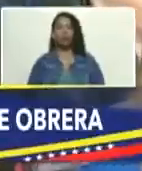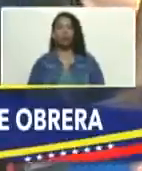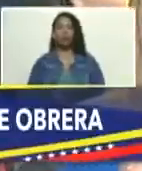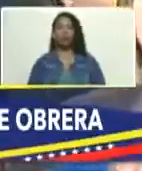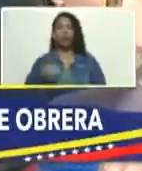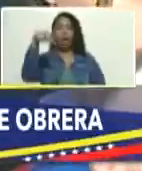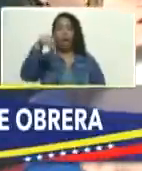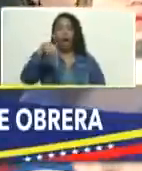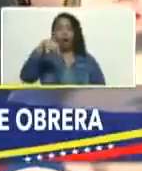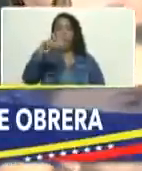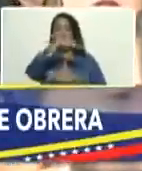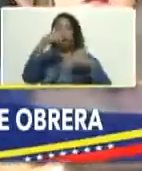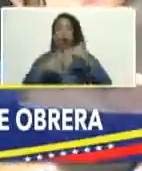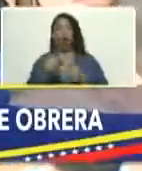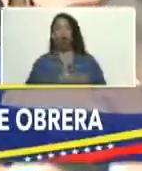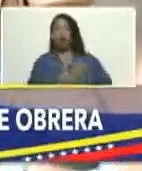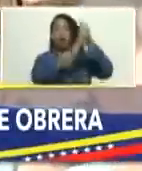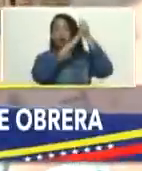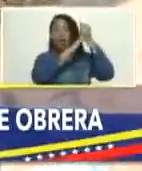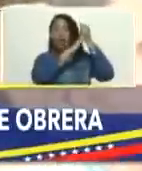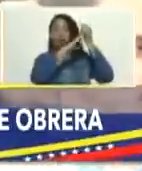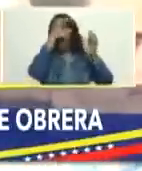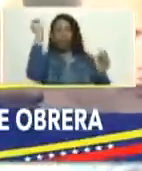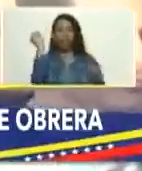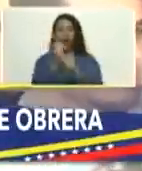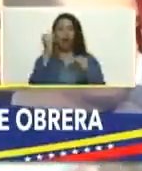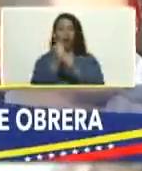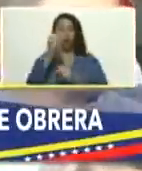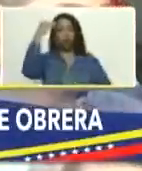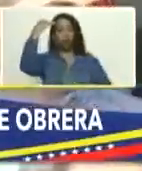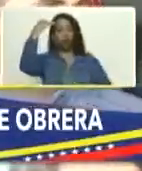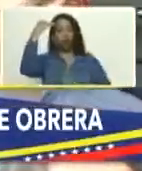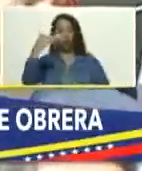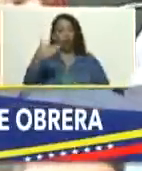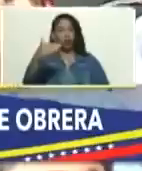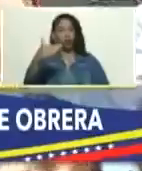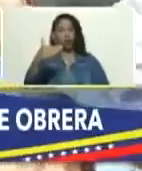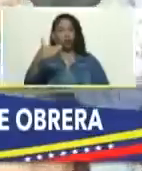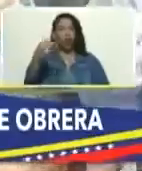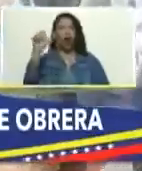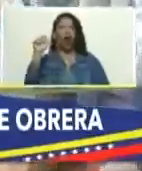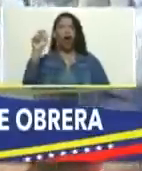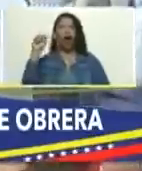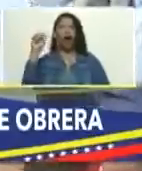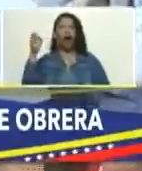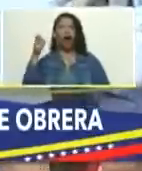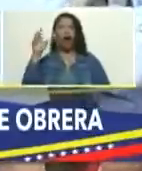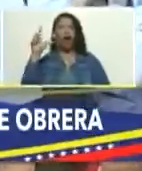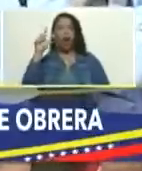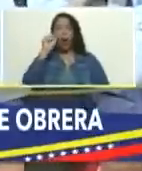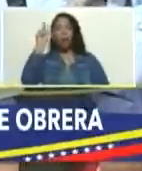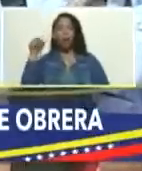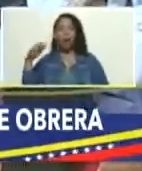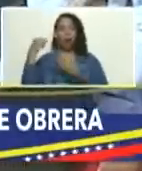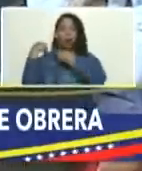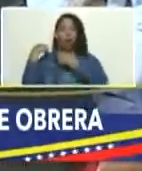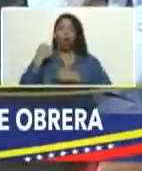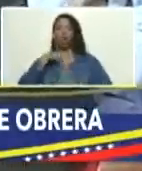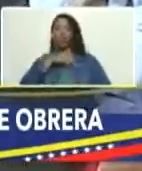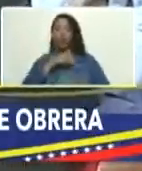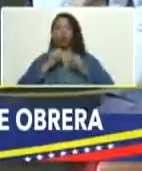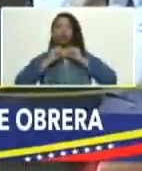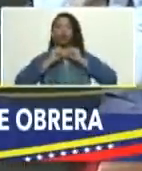Aquí, bajo la dirección y la gestión del comandante Jaime David López Crespo, hemos